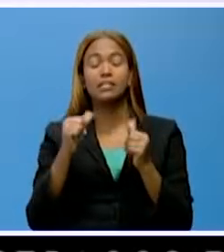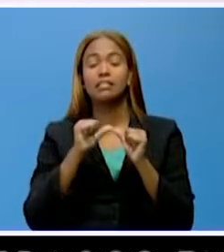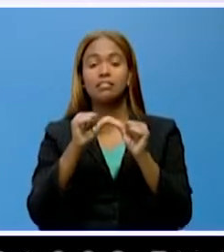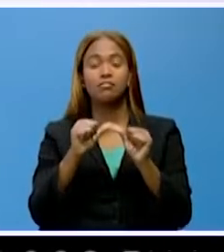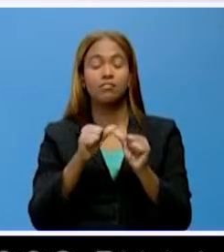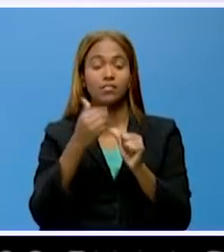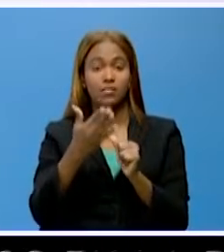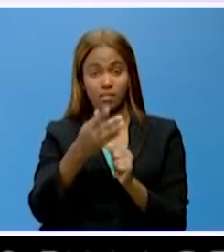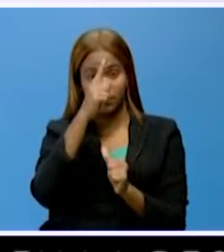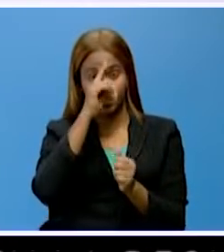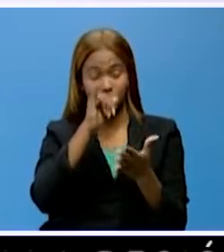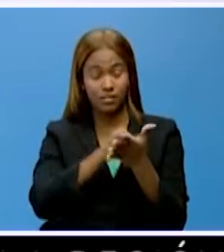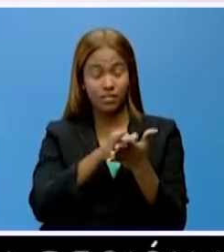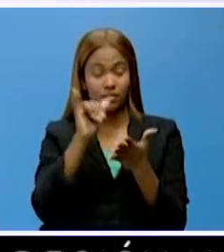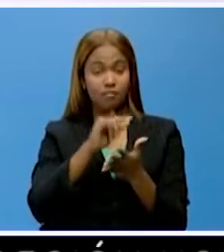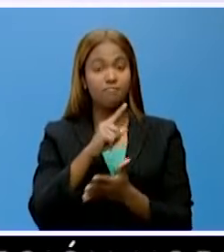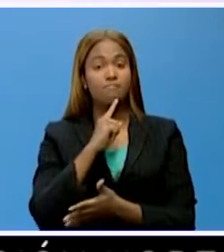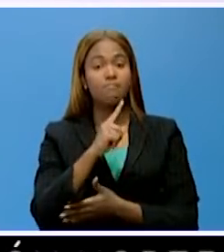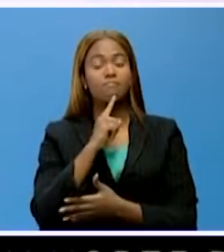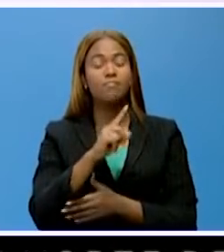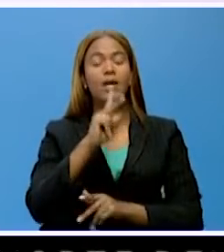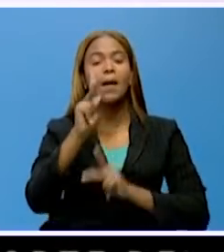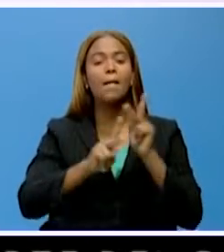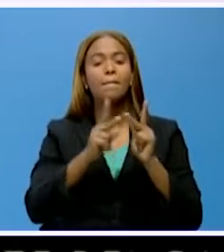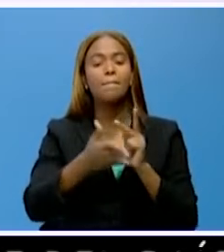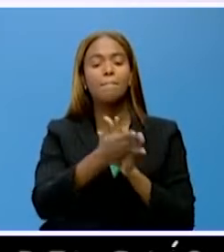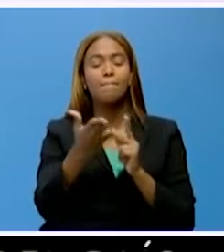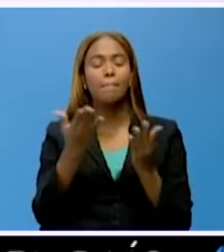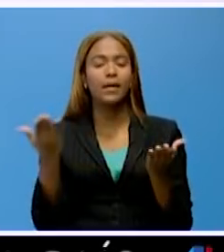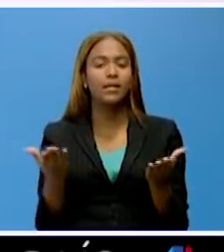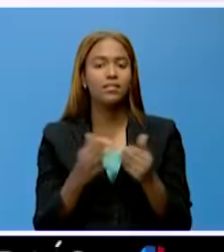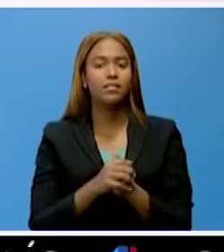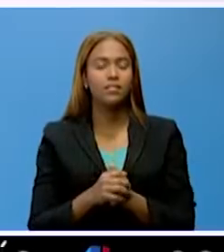tema de los vuelos, y obviamente las ciudades